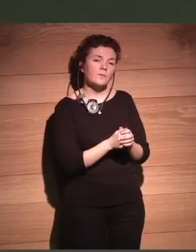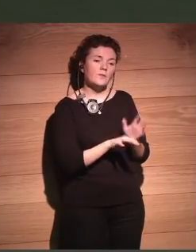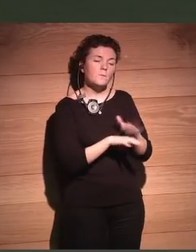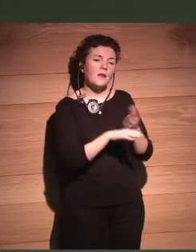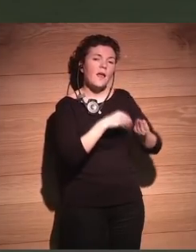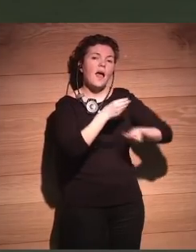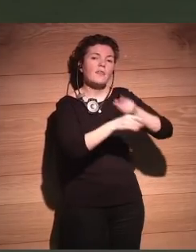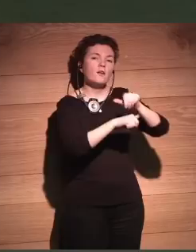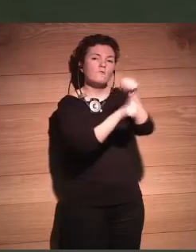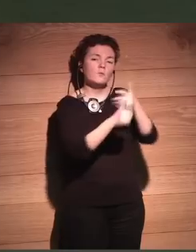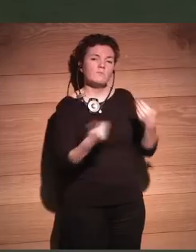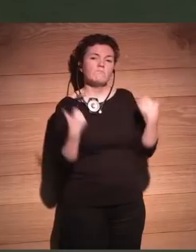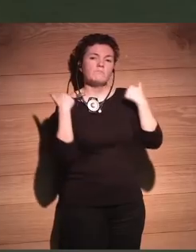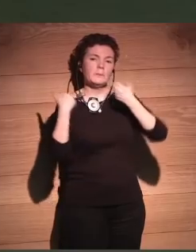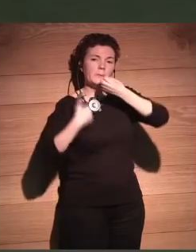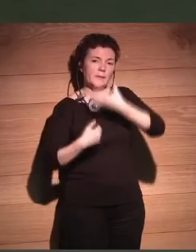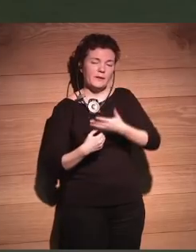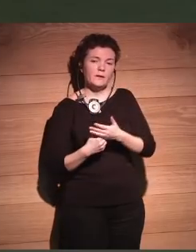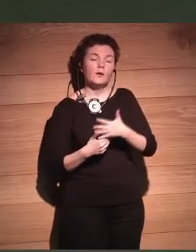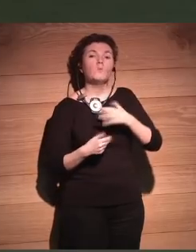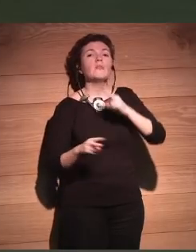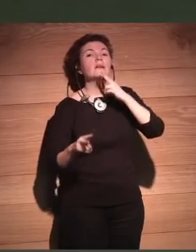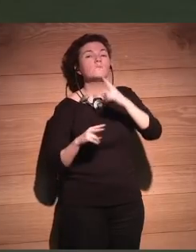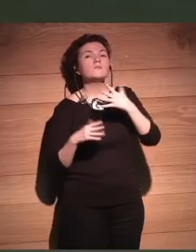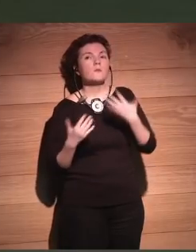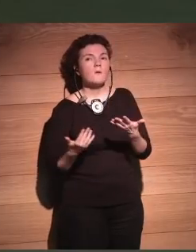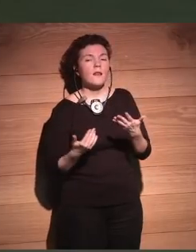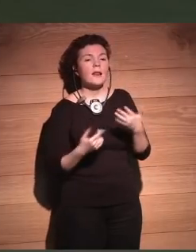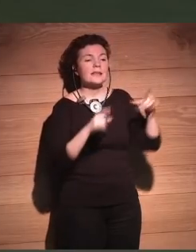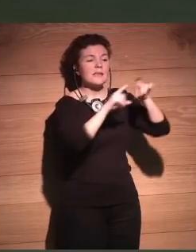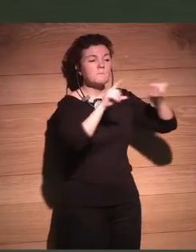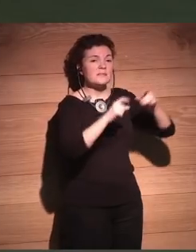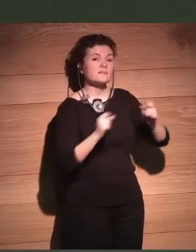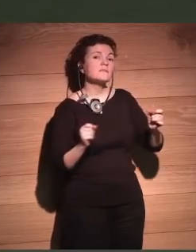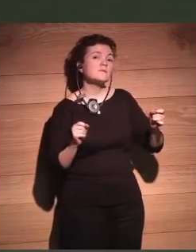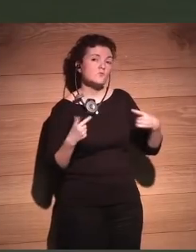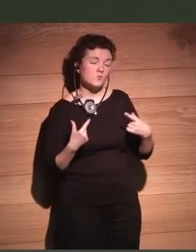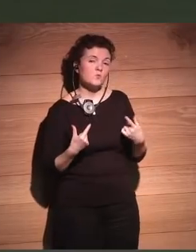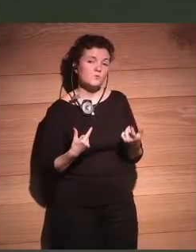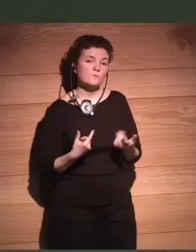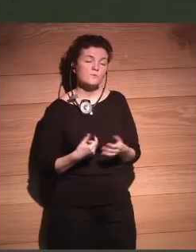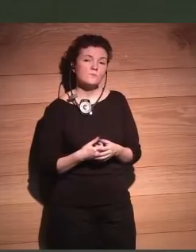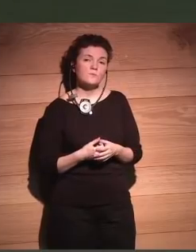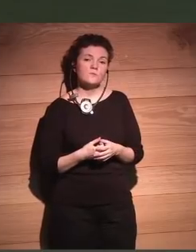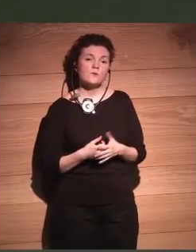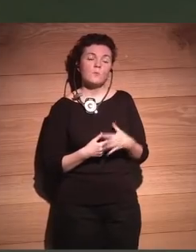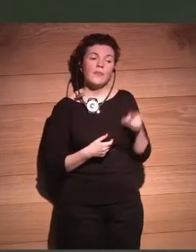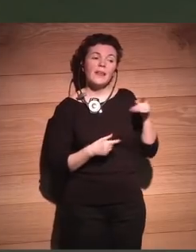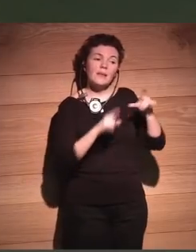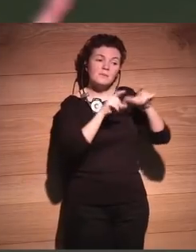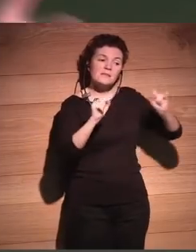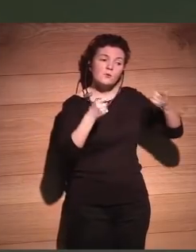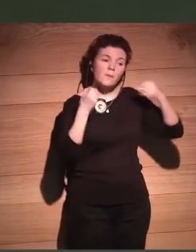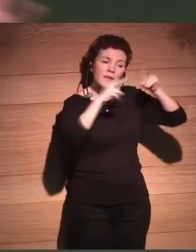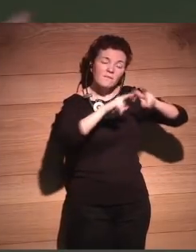para hacerlo de una forma responsable. Quizá la respuesta sean las empresas de seguros. Quizá sean las que deban